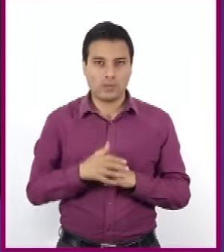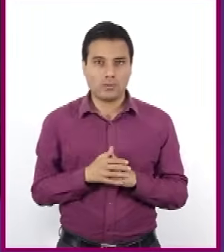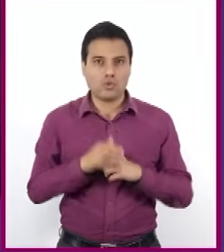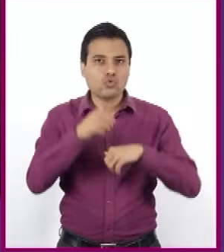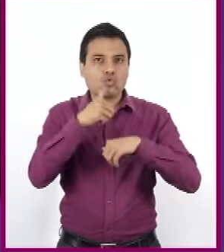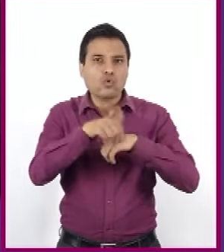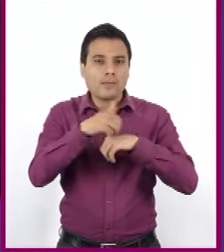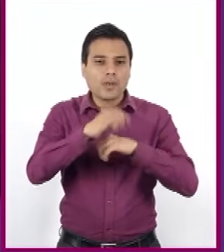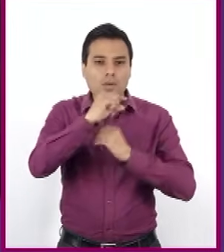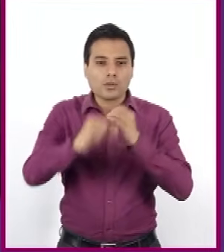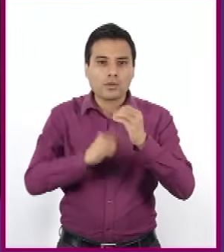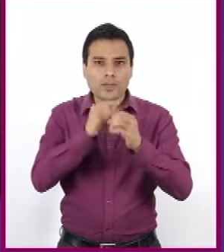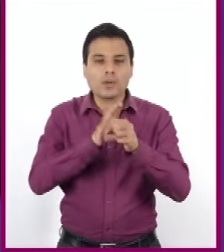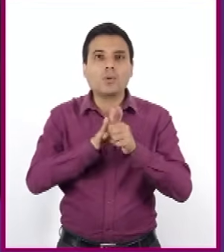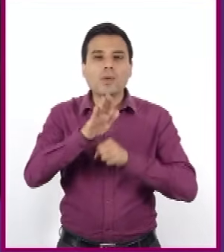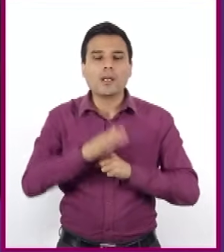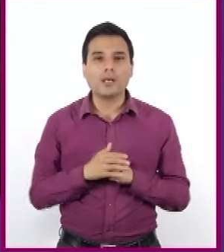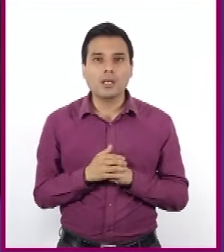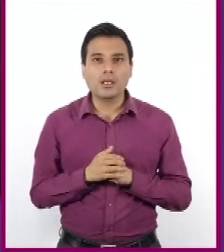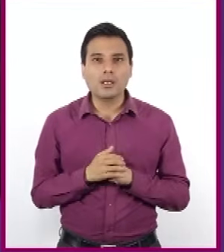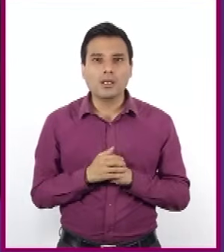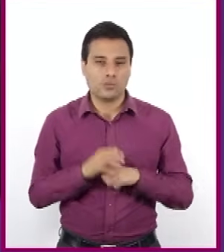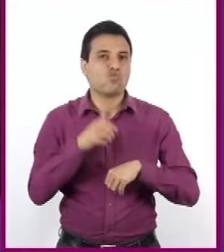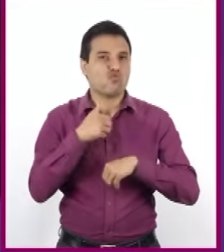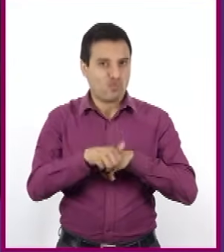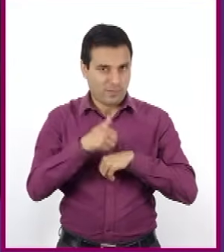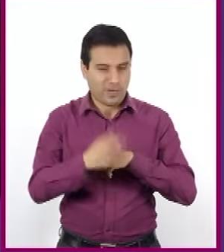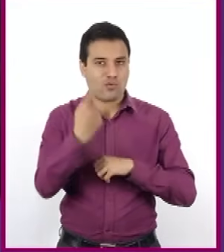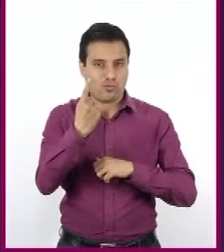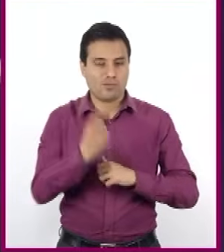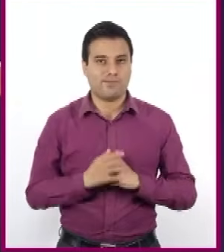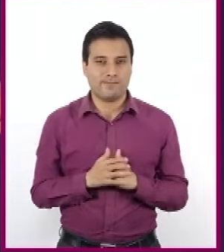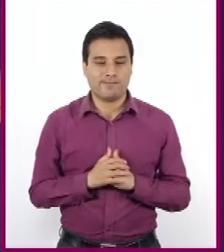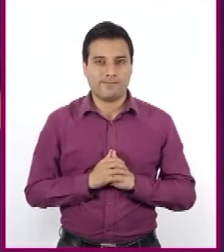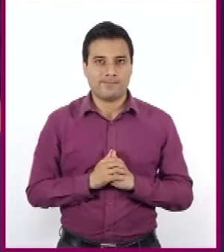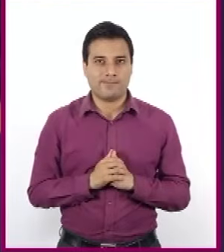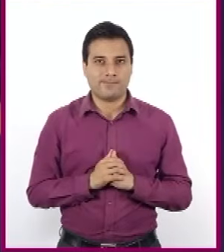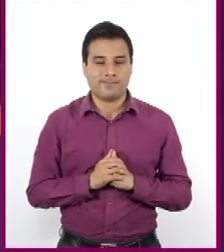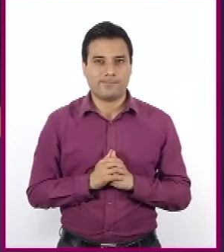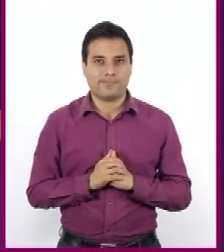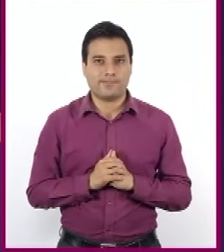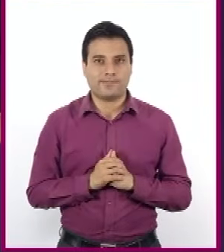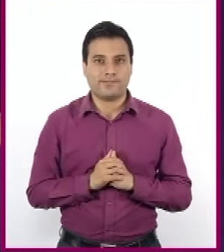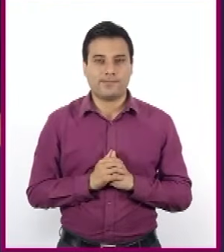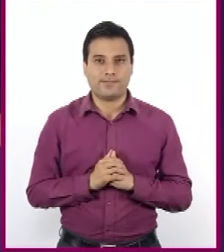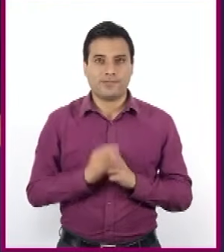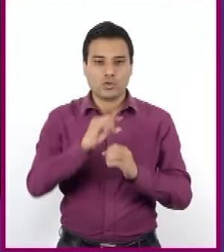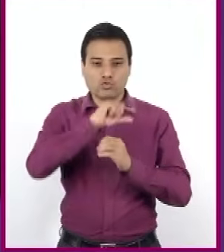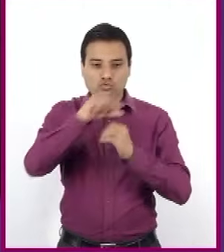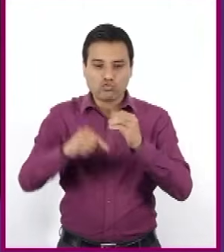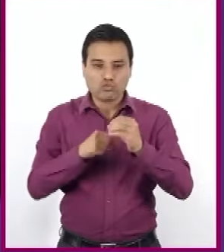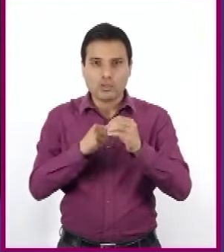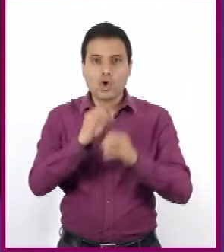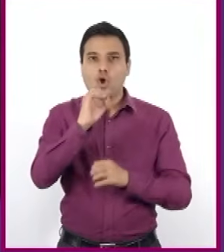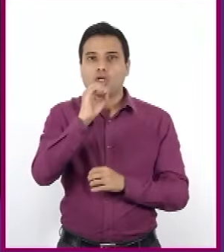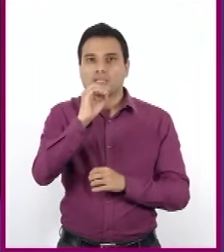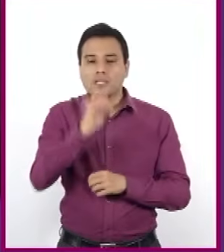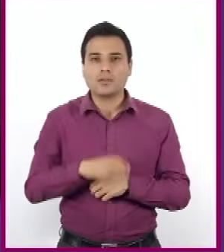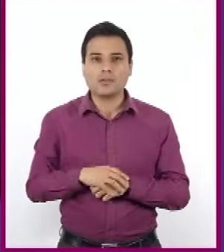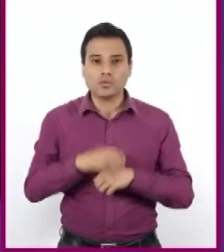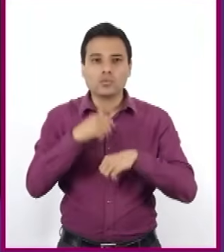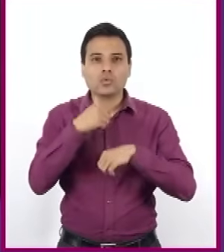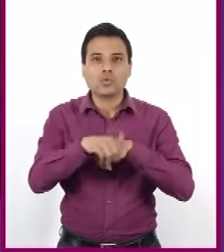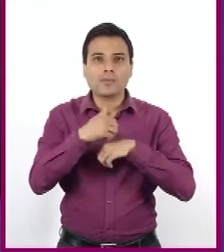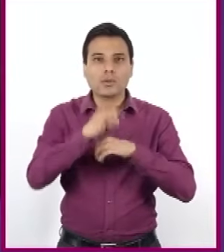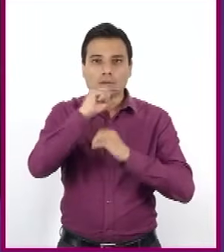tiene? Muy bien, es el número 1. ¿Qué número atómico tiene el oxígeno? Exacto,